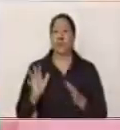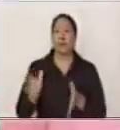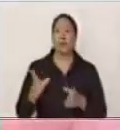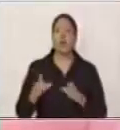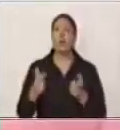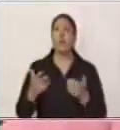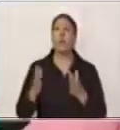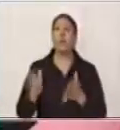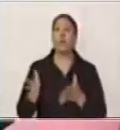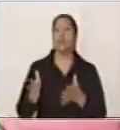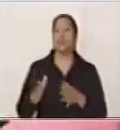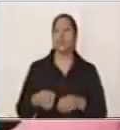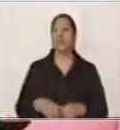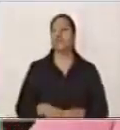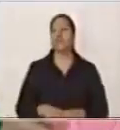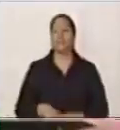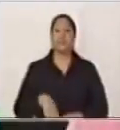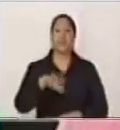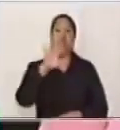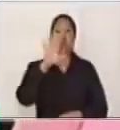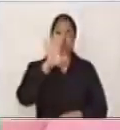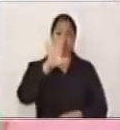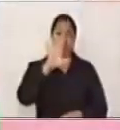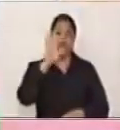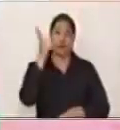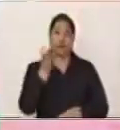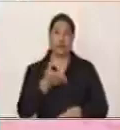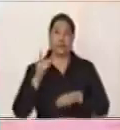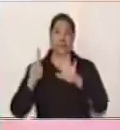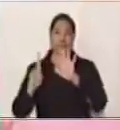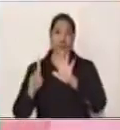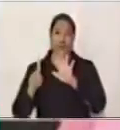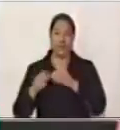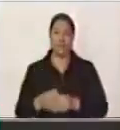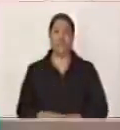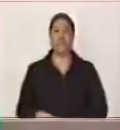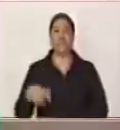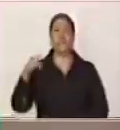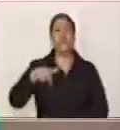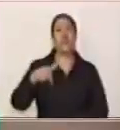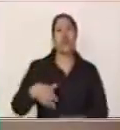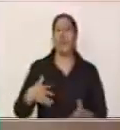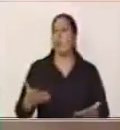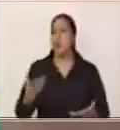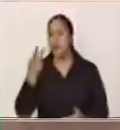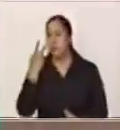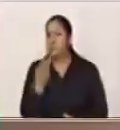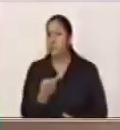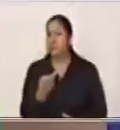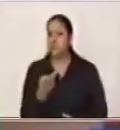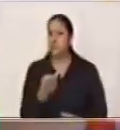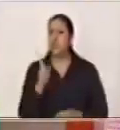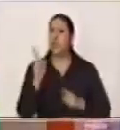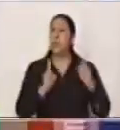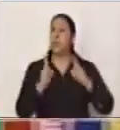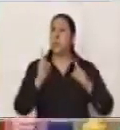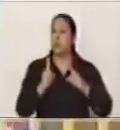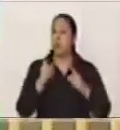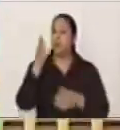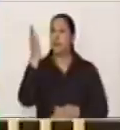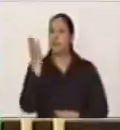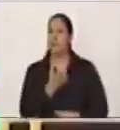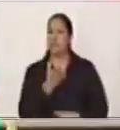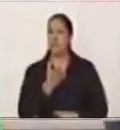manera, 5 sextos. Ahora vamos a ver la fracción por un